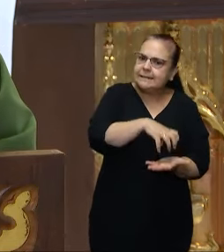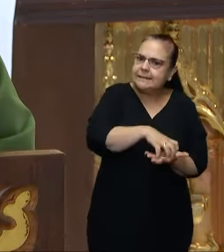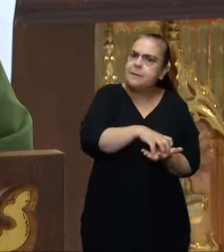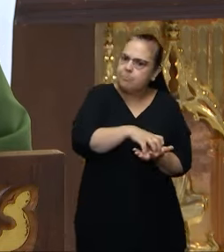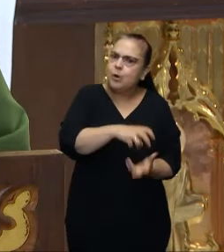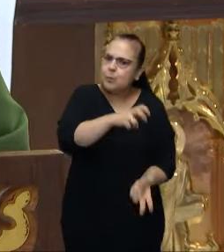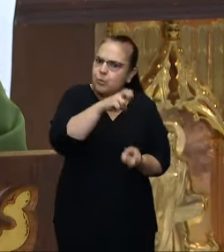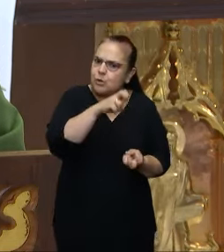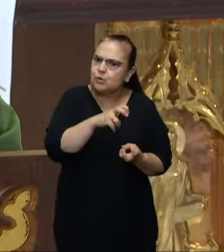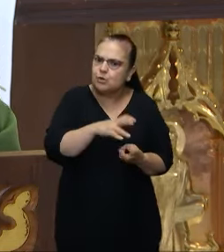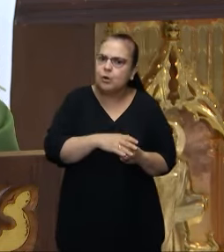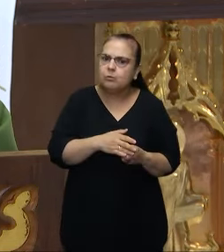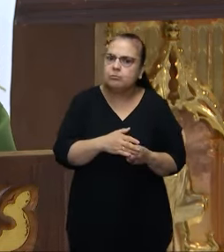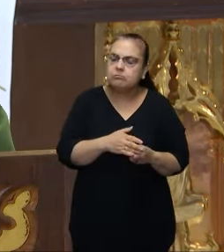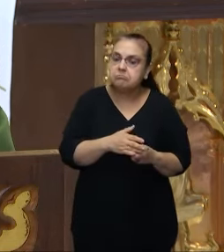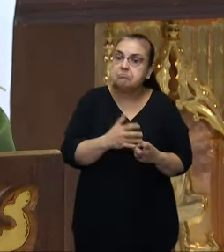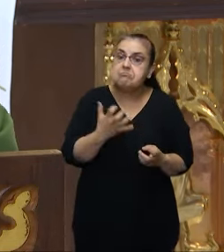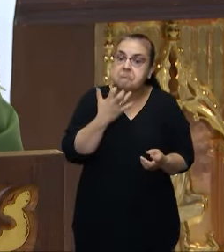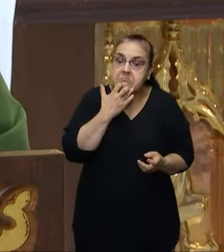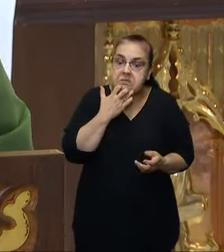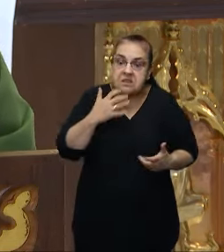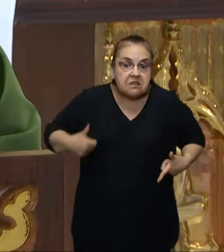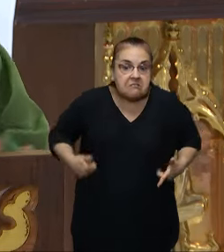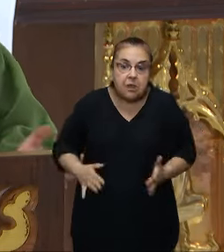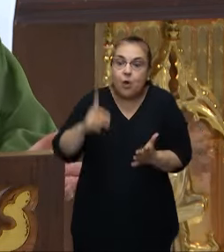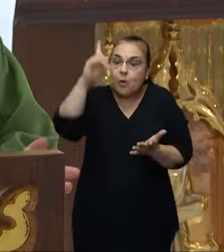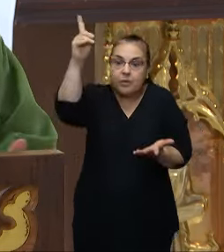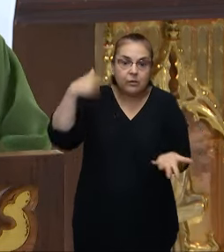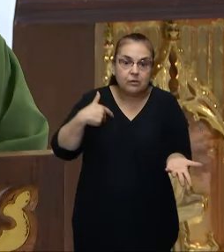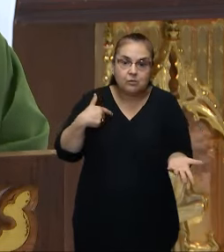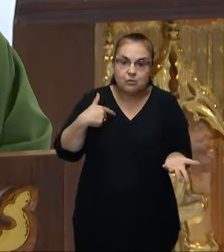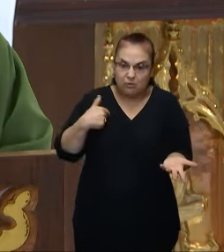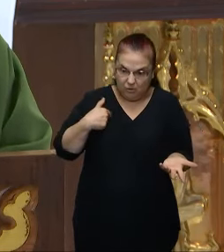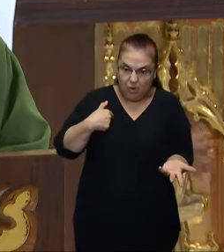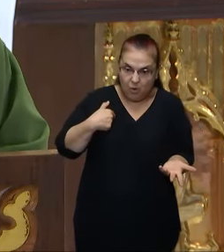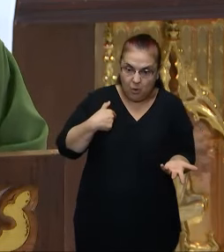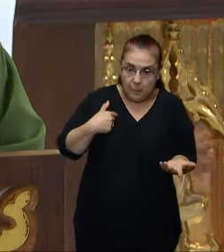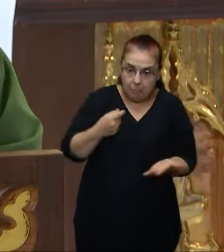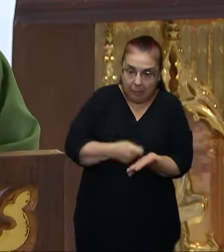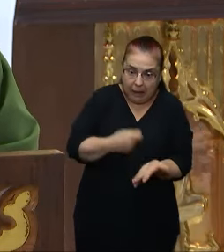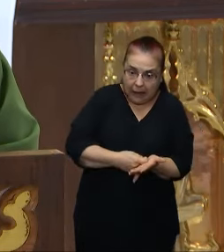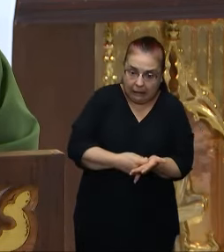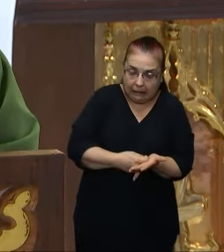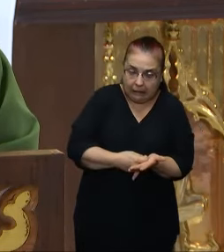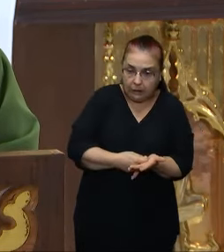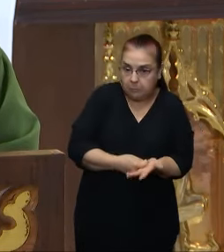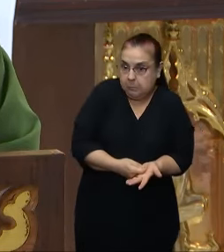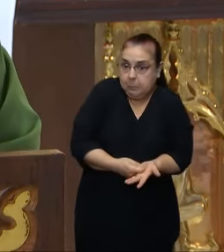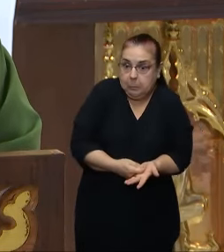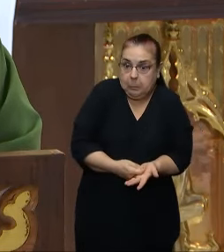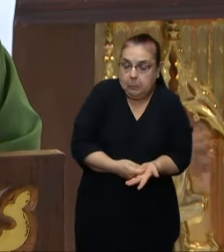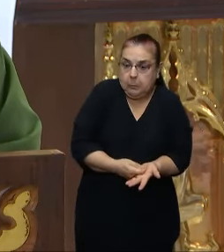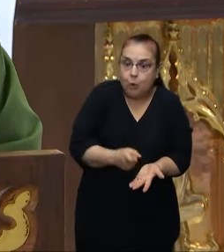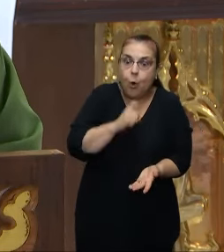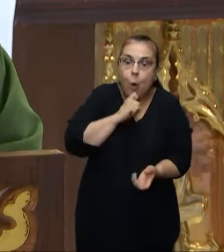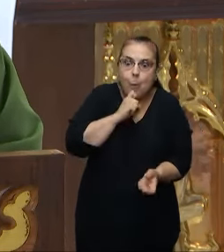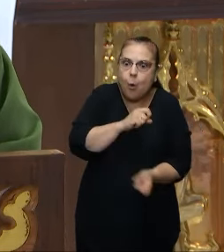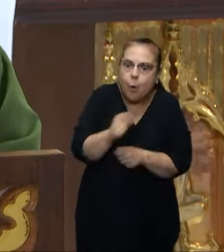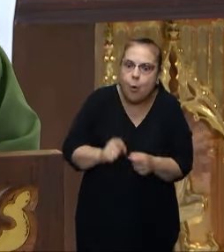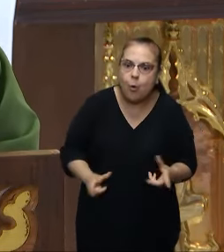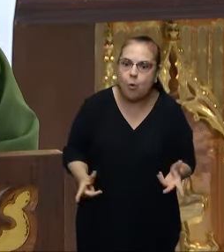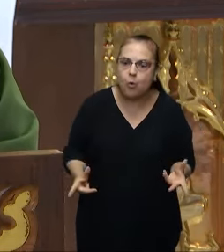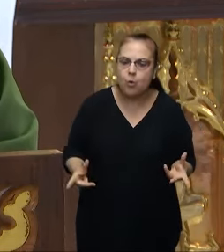muy claro si él es hijo de Dios cómo va a pagar el hijo impuestos por